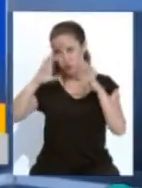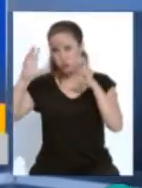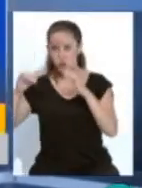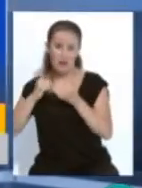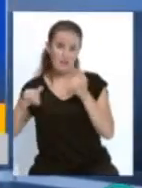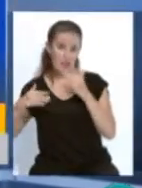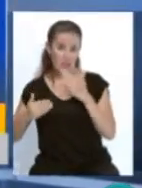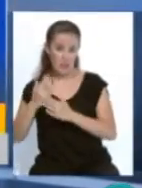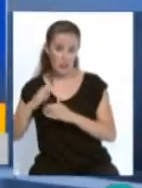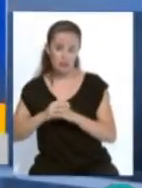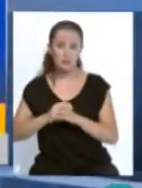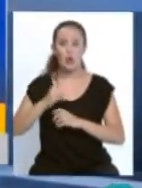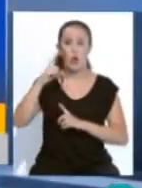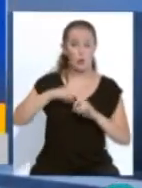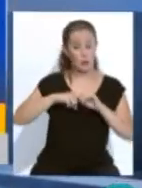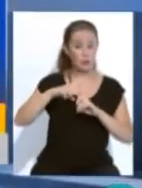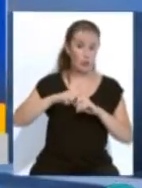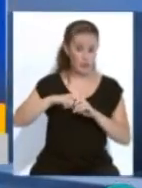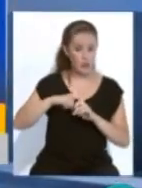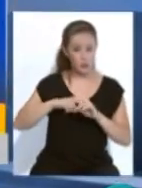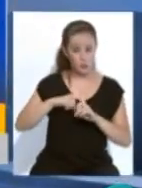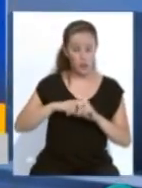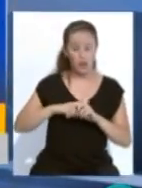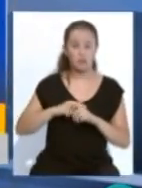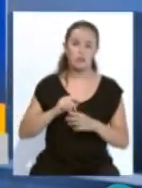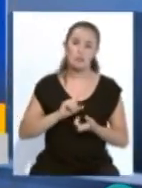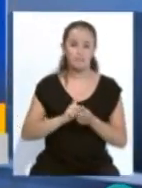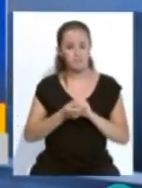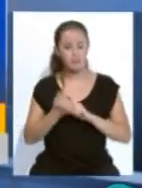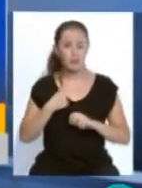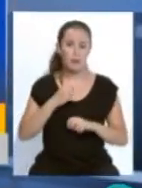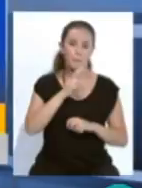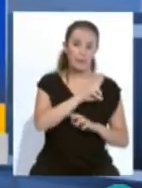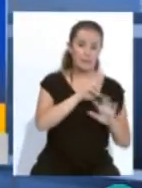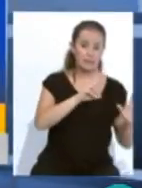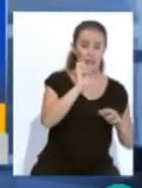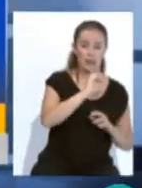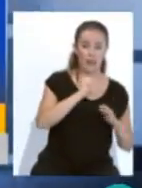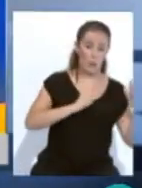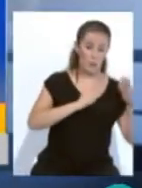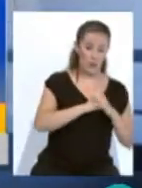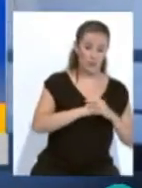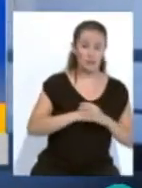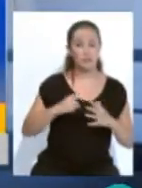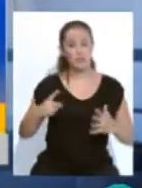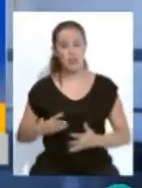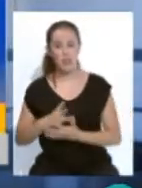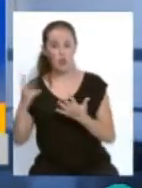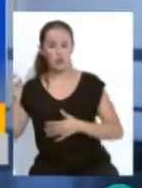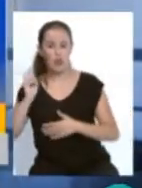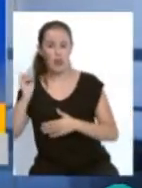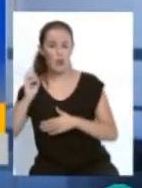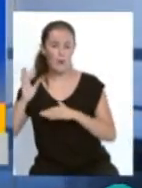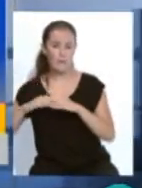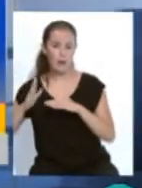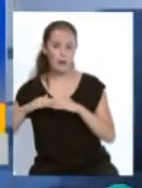del día. Los valores extremos en cuanto a las temperaturas variarán. Entre los 27 grados de máxima y los 18 grados